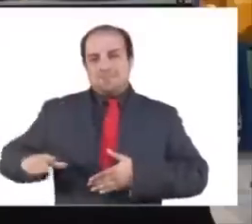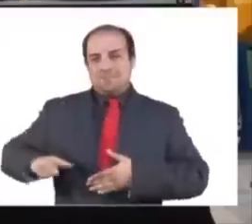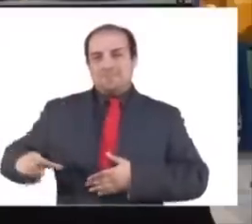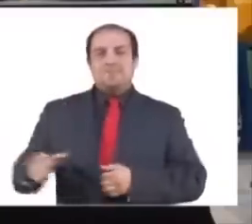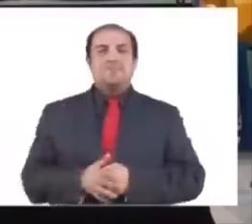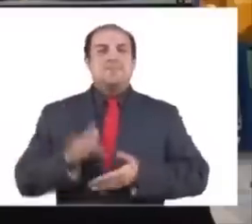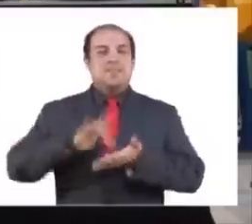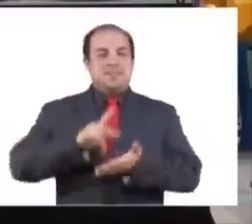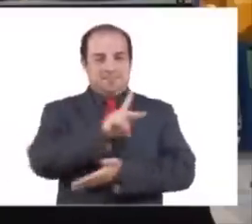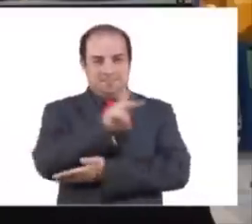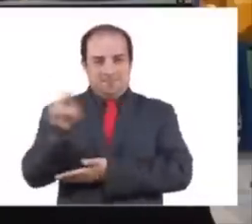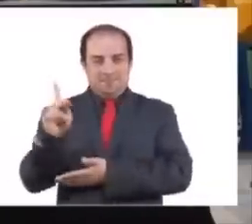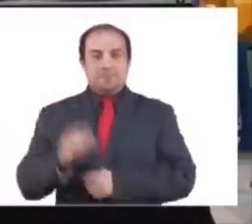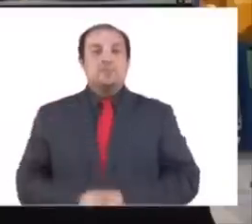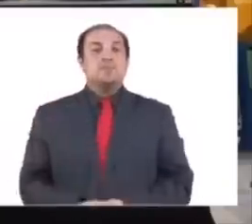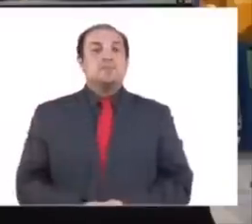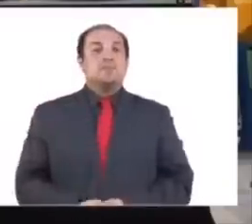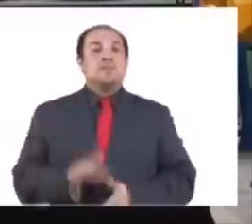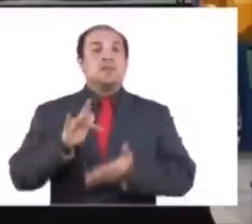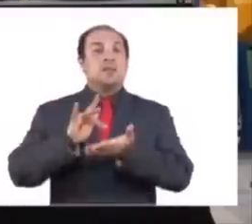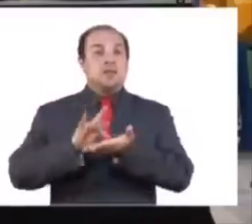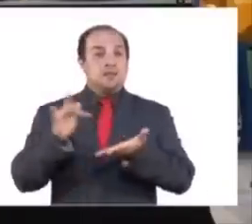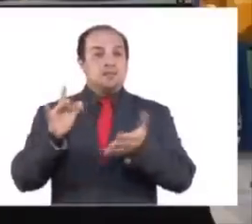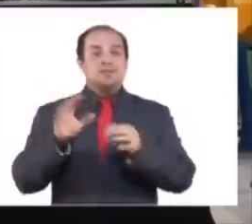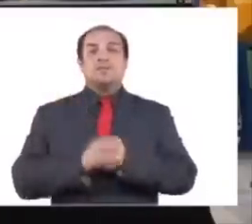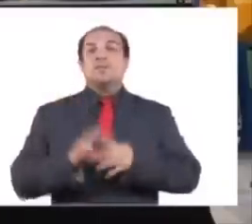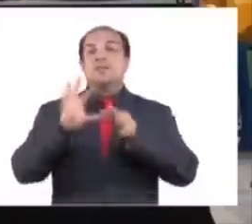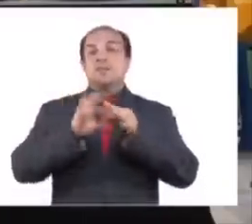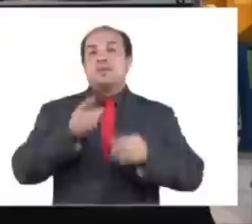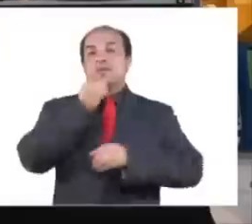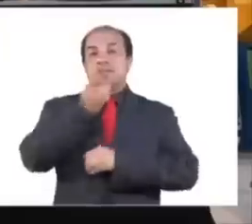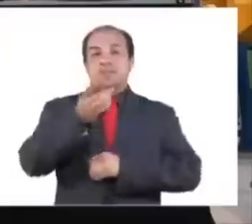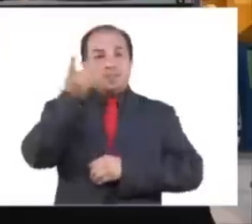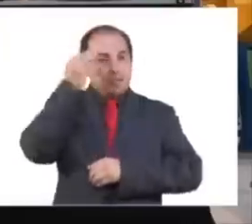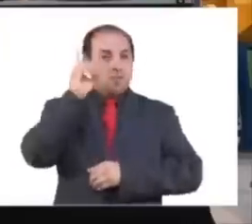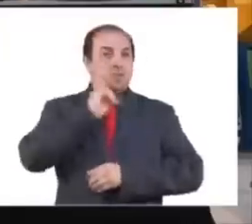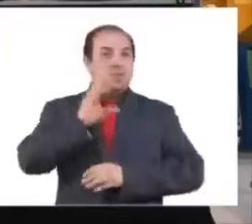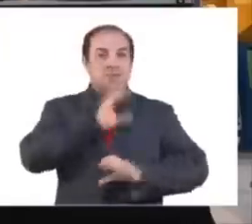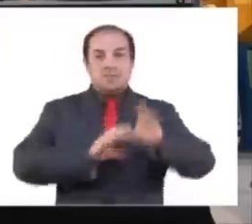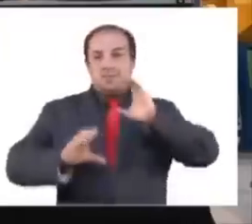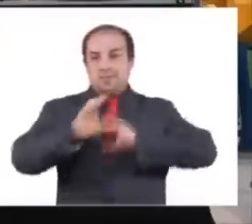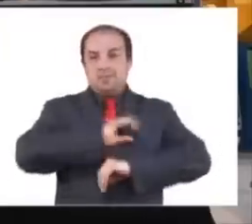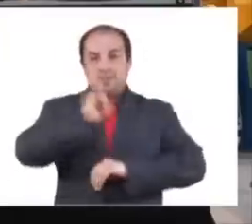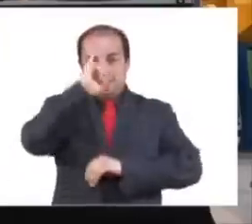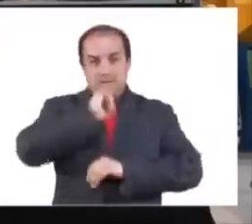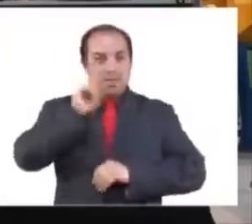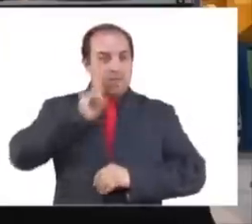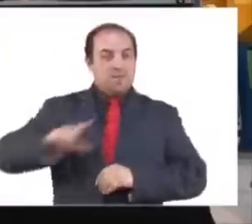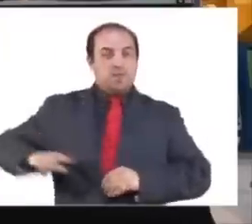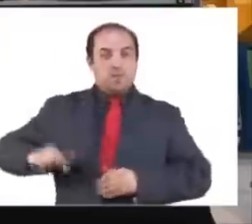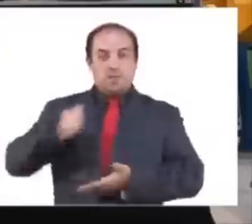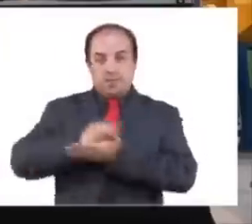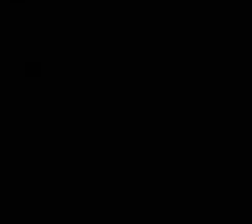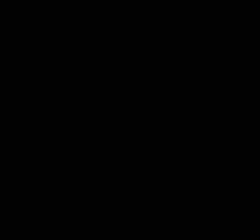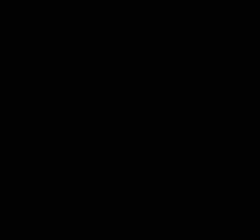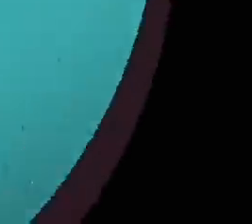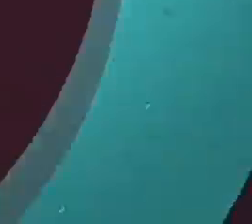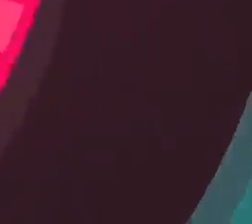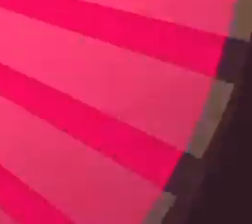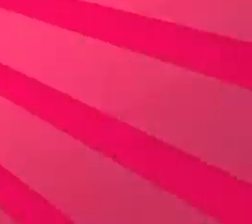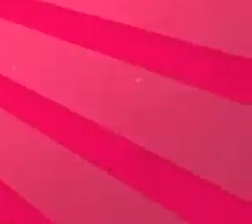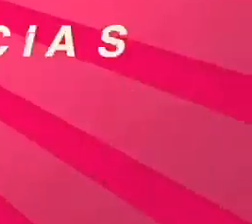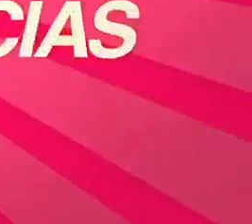todos. Agradecemos el mensaje que nos ha dirigido la doctora Claudia Sheinbaum Pardo, jefa de gobierno de la Ciudad de México.